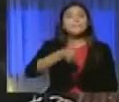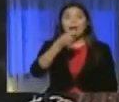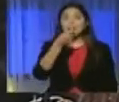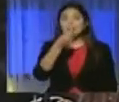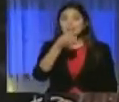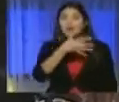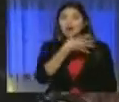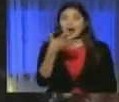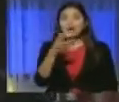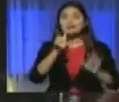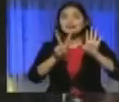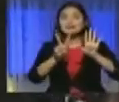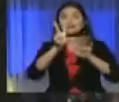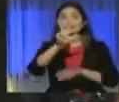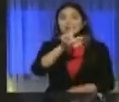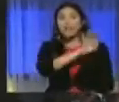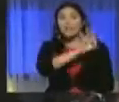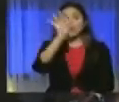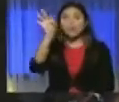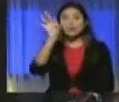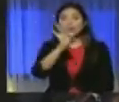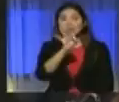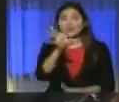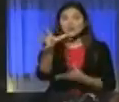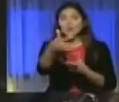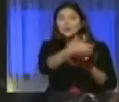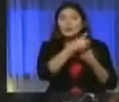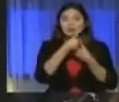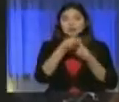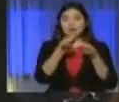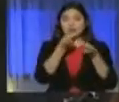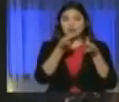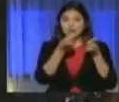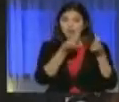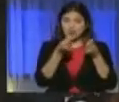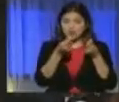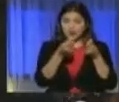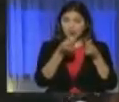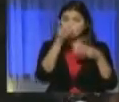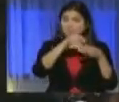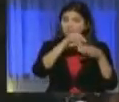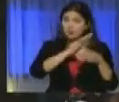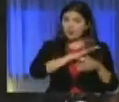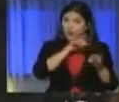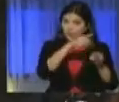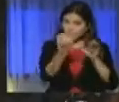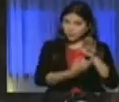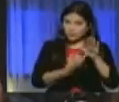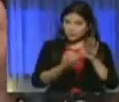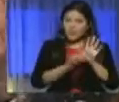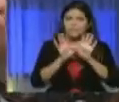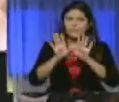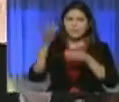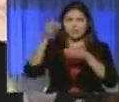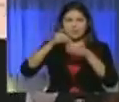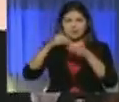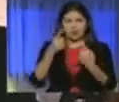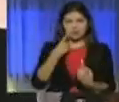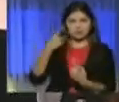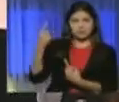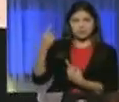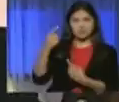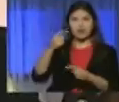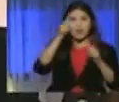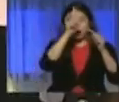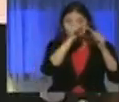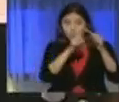concentra el 73% total de la riqueza. Esos son datos de la CEPAL. Así es. Ahora fíjese este dato, presidente. Esta es la curva del ingreso